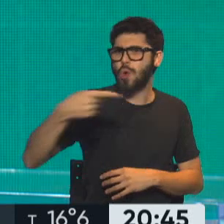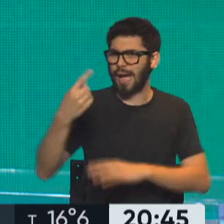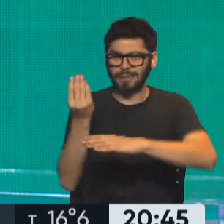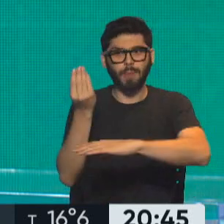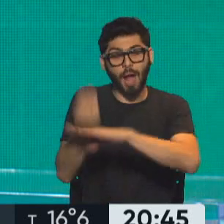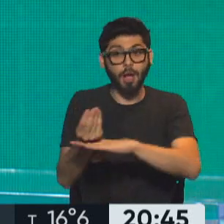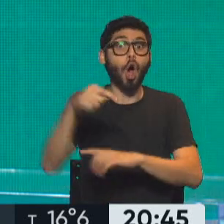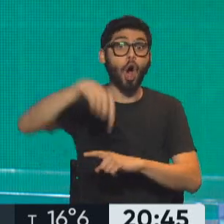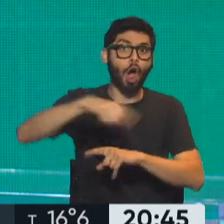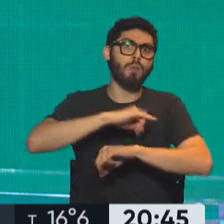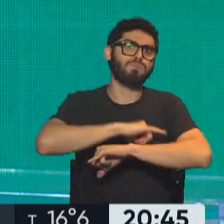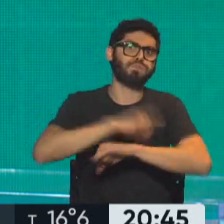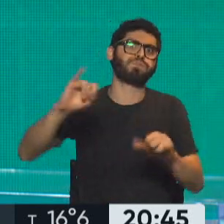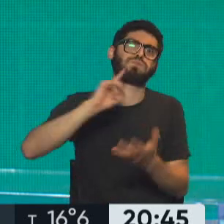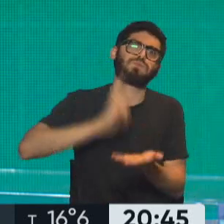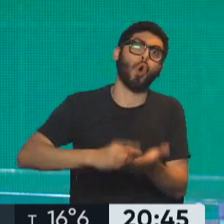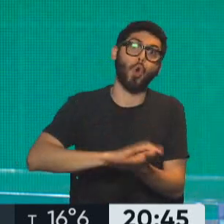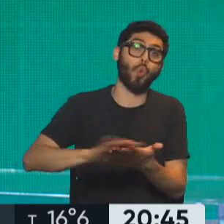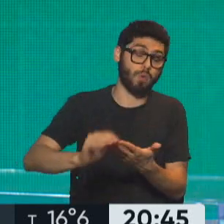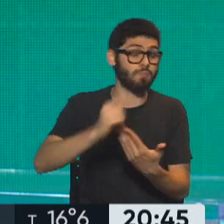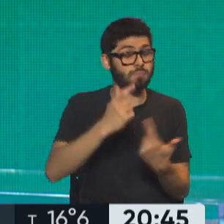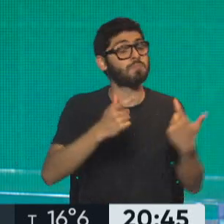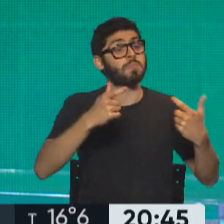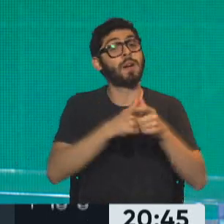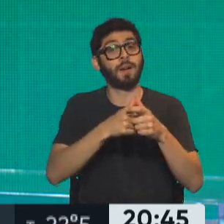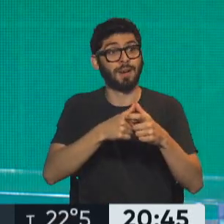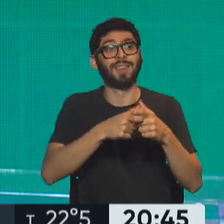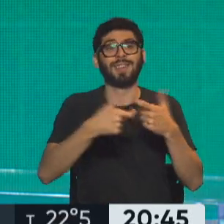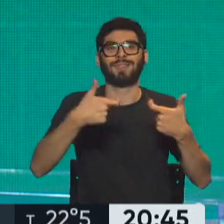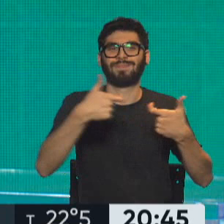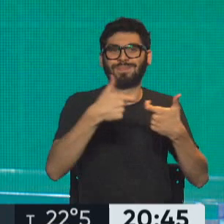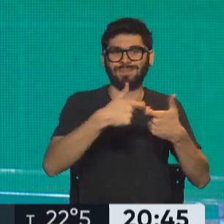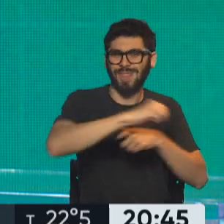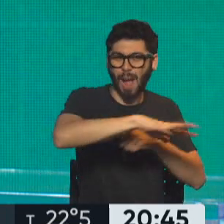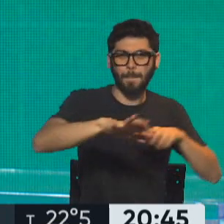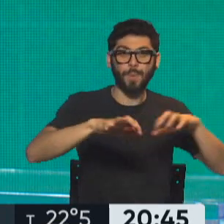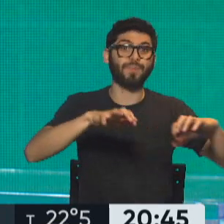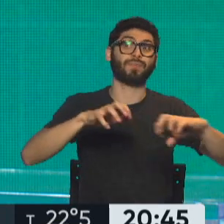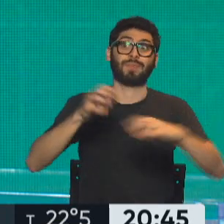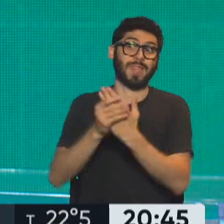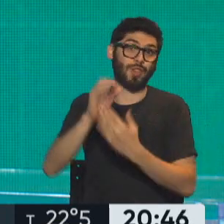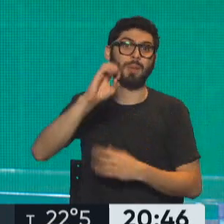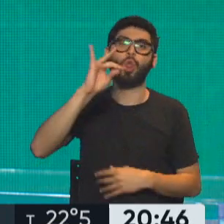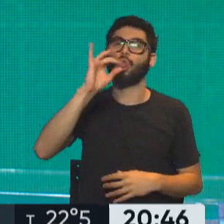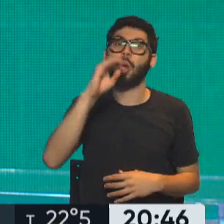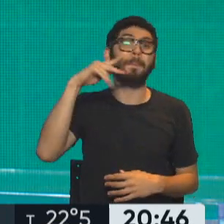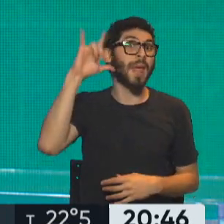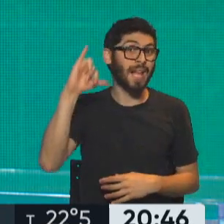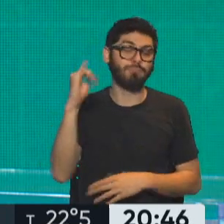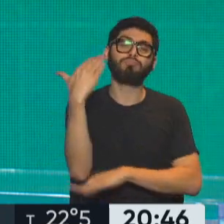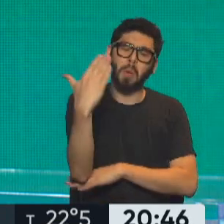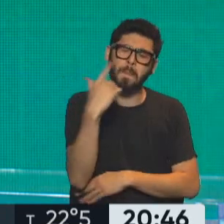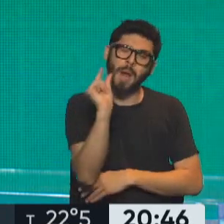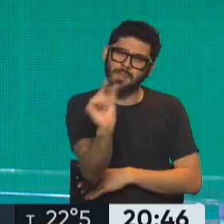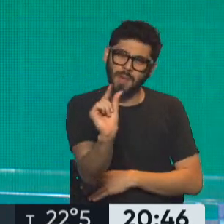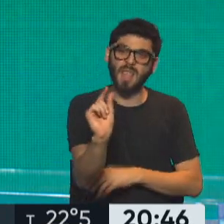y ya hoy hizo un anuncio, luego una reunión con los integrantes de la mesa de enlace. Estoy hablando de Julián Domínguez. Compartimos parte de la conferencia y nos